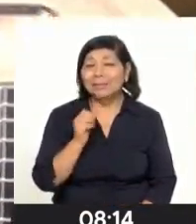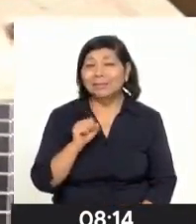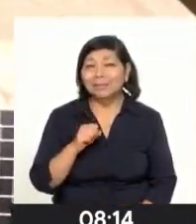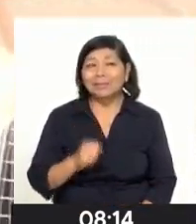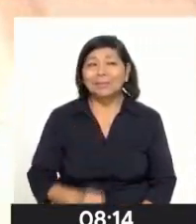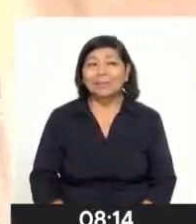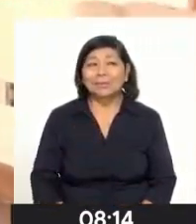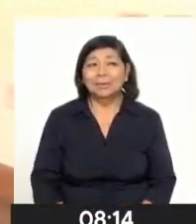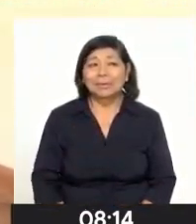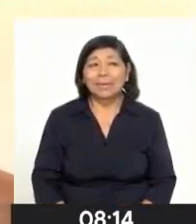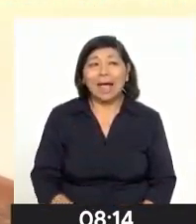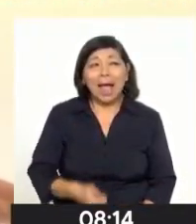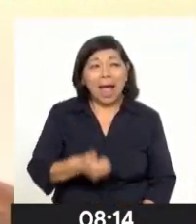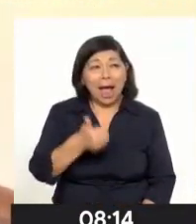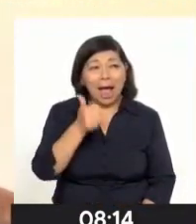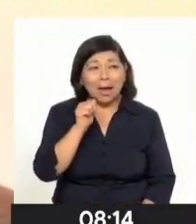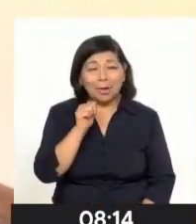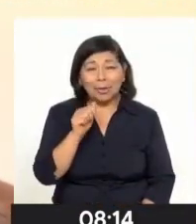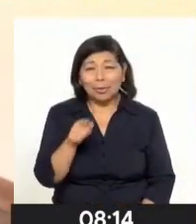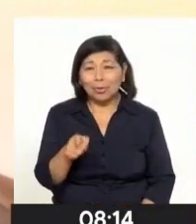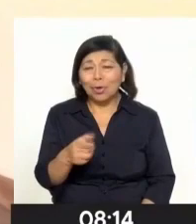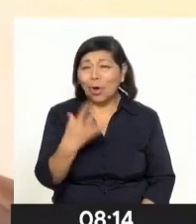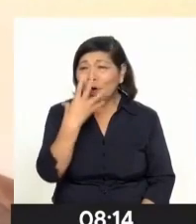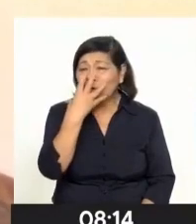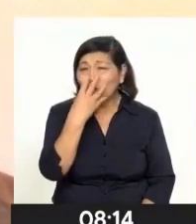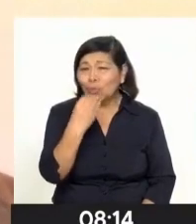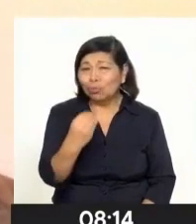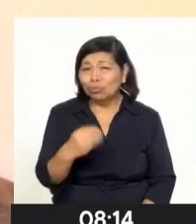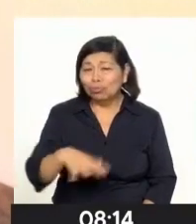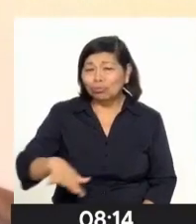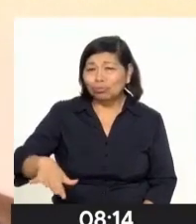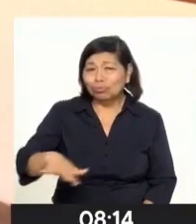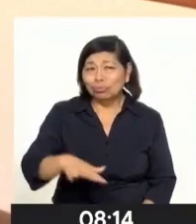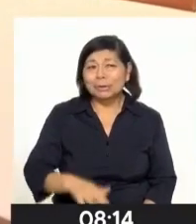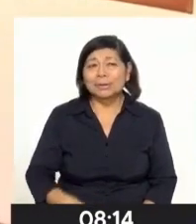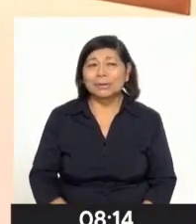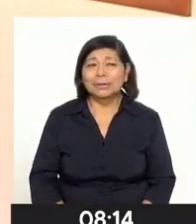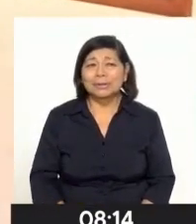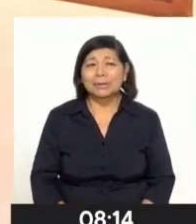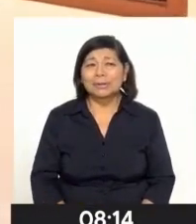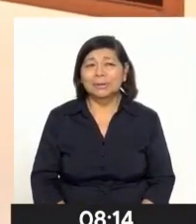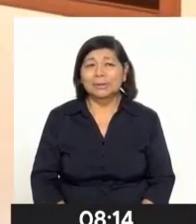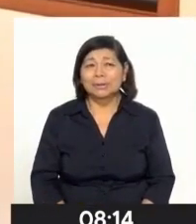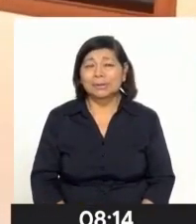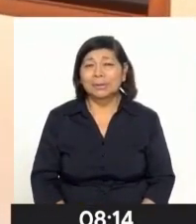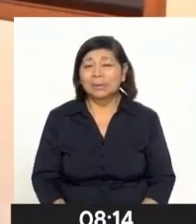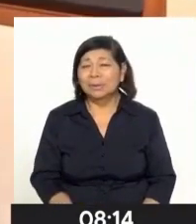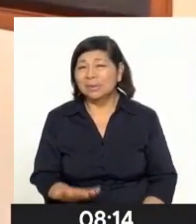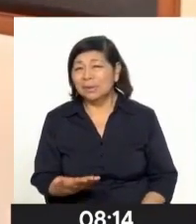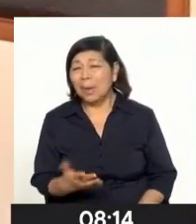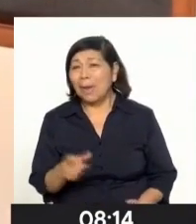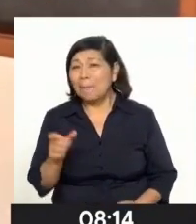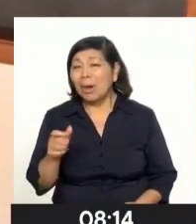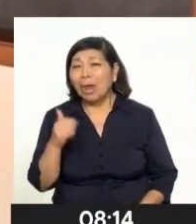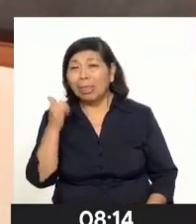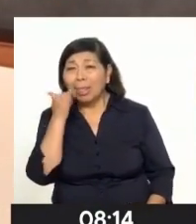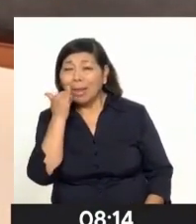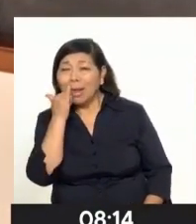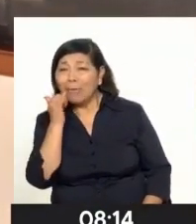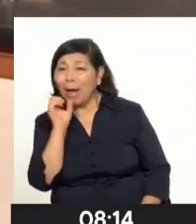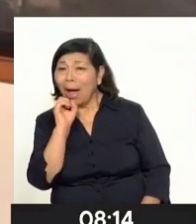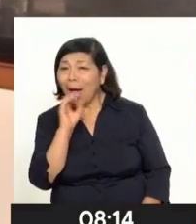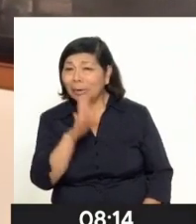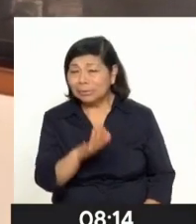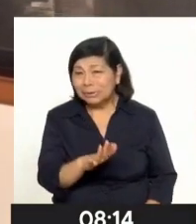el día de ayer se halló este zorro en la zona en las cien casas ante la llamada de alerta en la plataforma